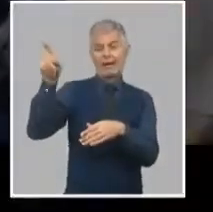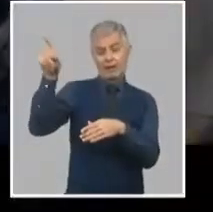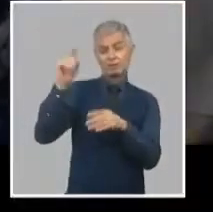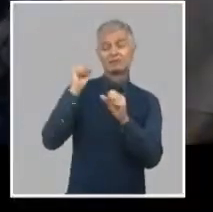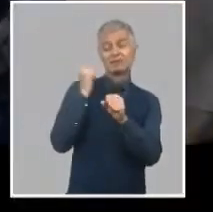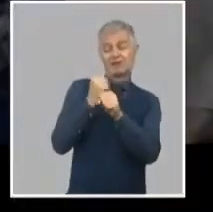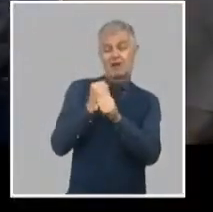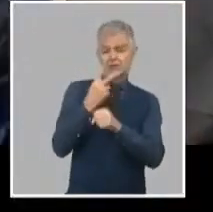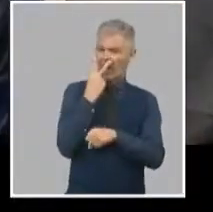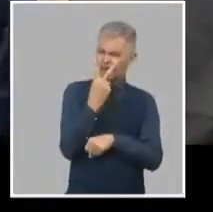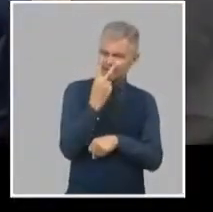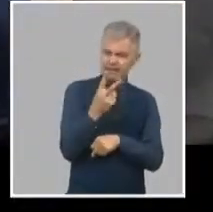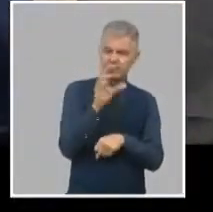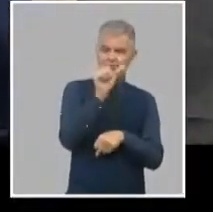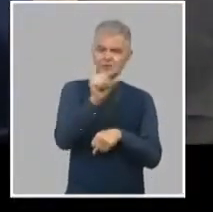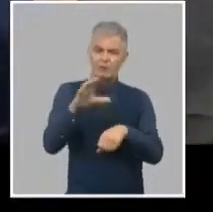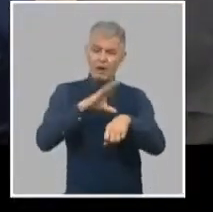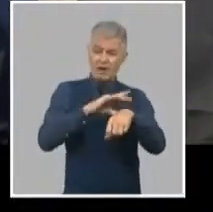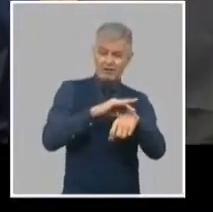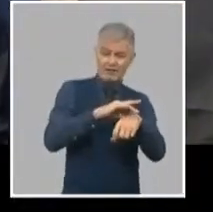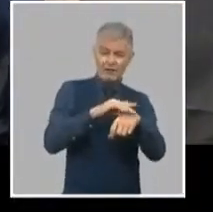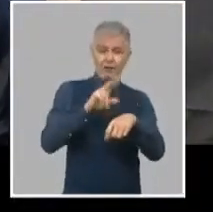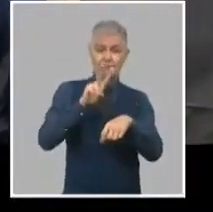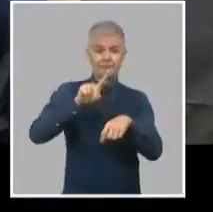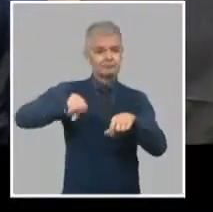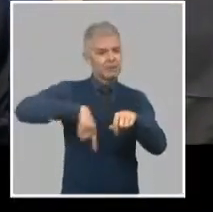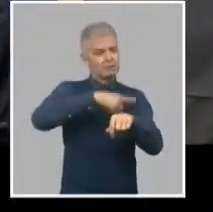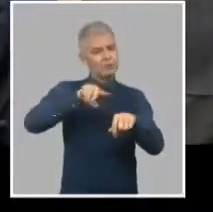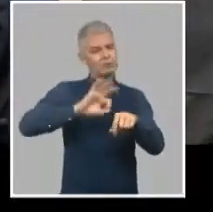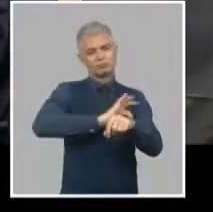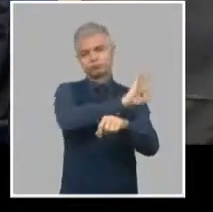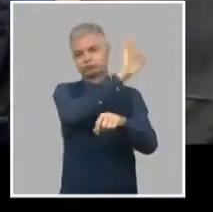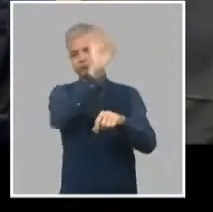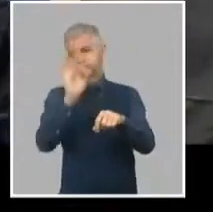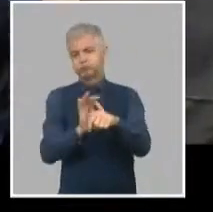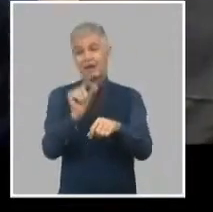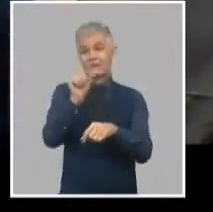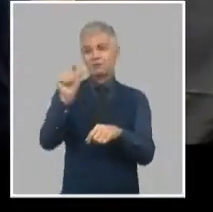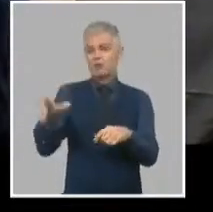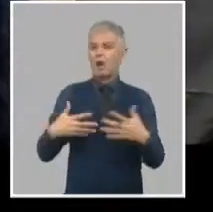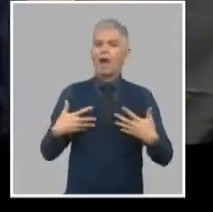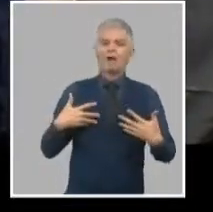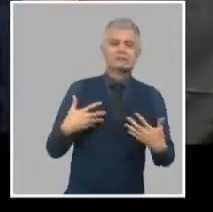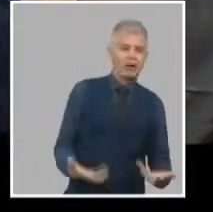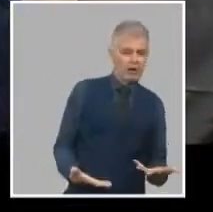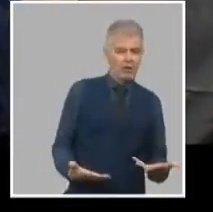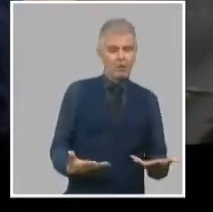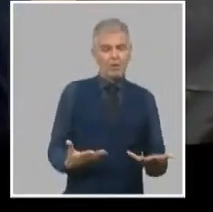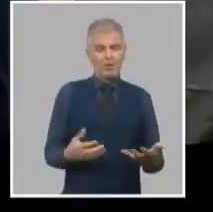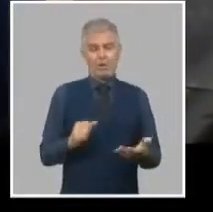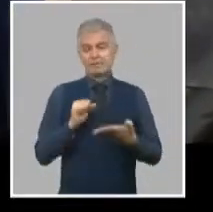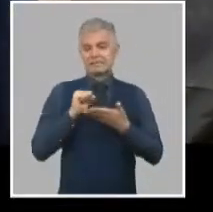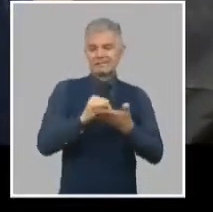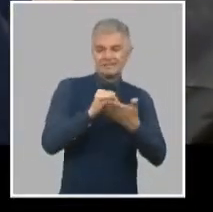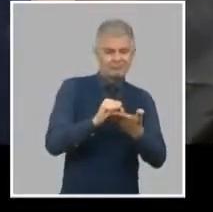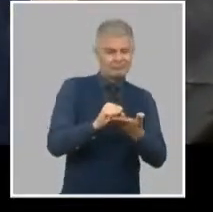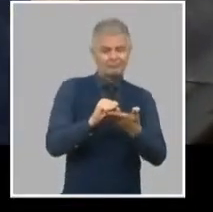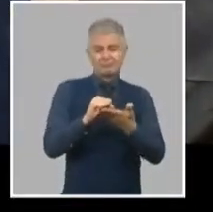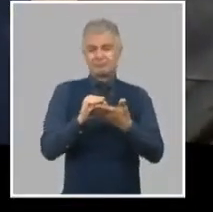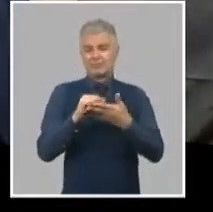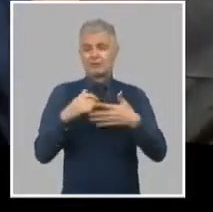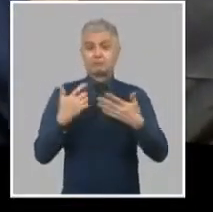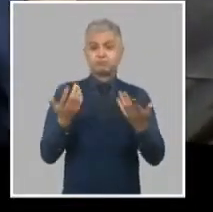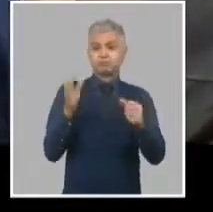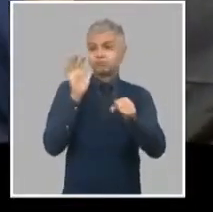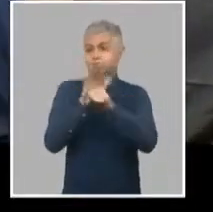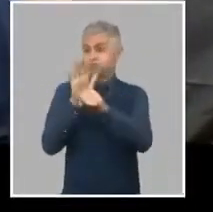atendiendo pacientes durante prácticamente 24 horas y el personal estaba muy agotado, los servicios muy